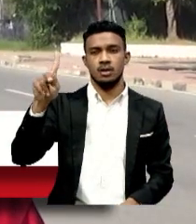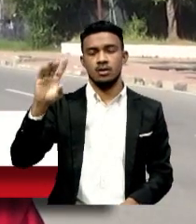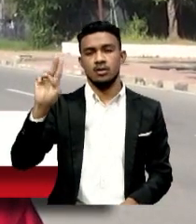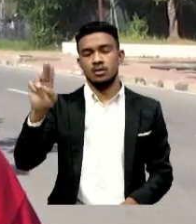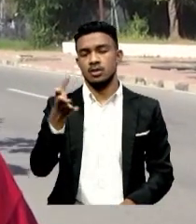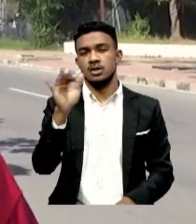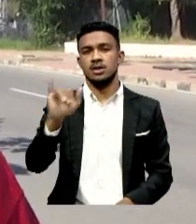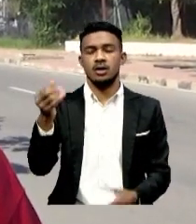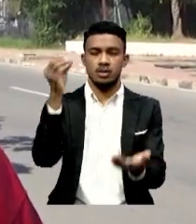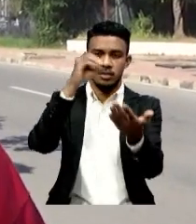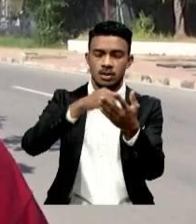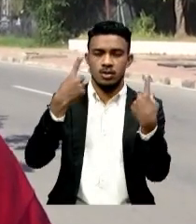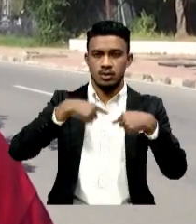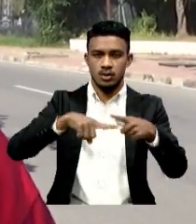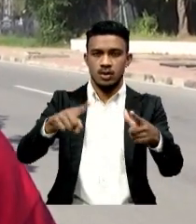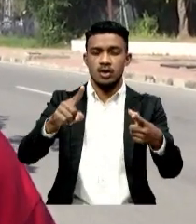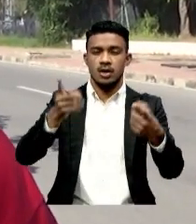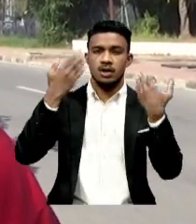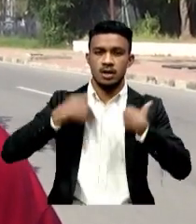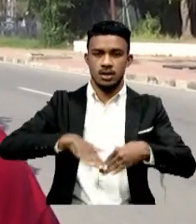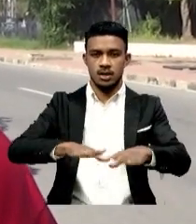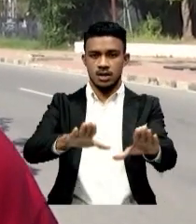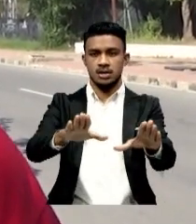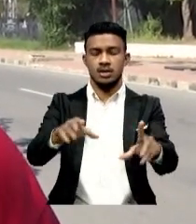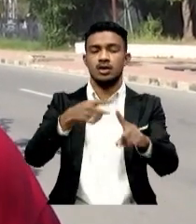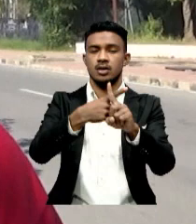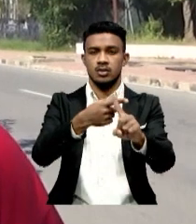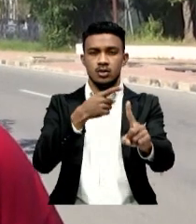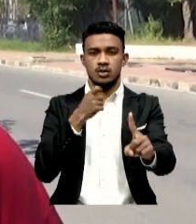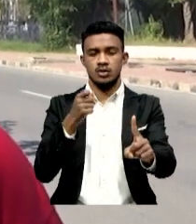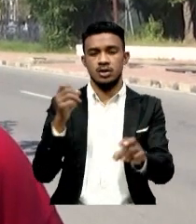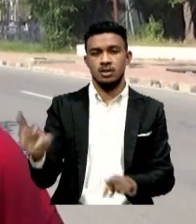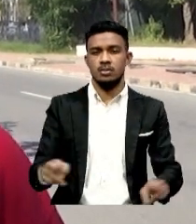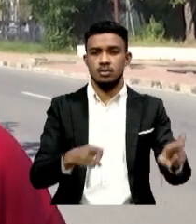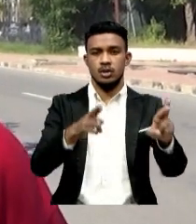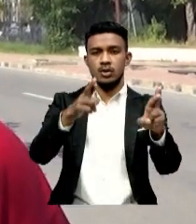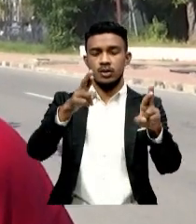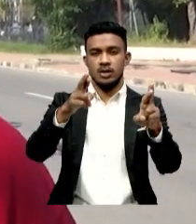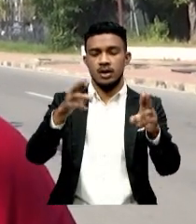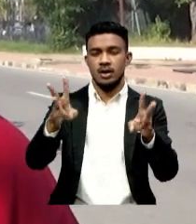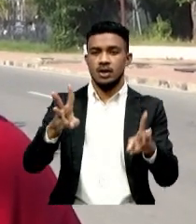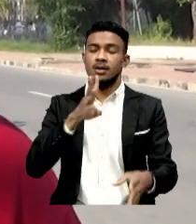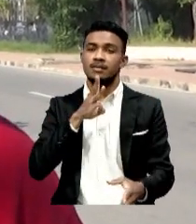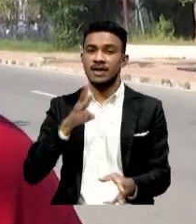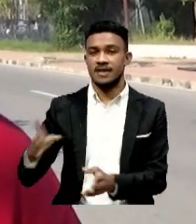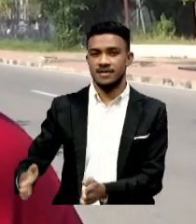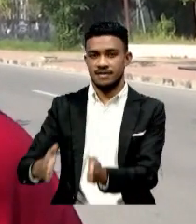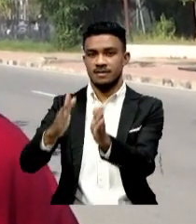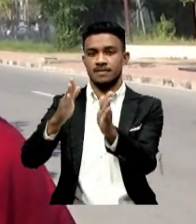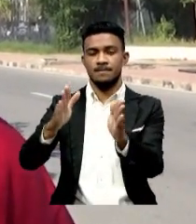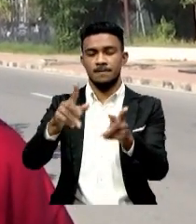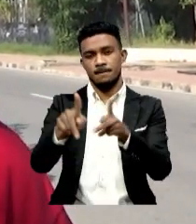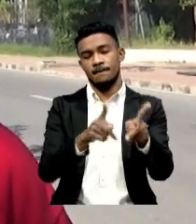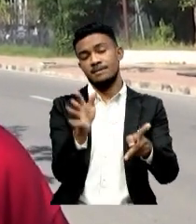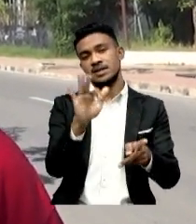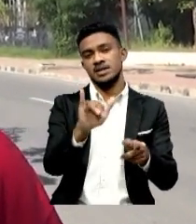sirne atuba to yatasine mai husi otre mai husi mota baleta ne be maka comunidade sira ne be iha komunidad